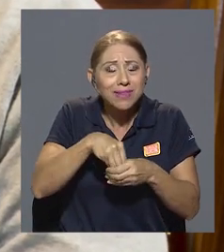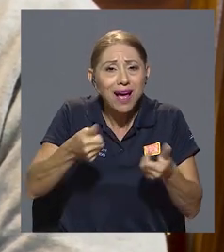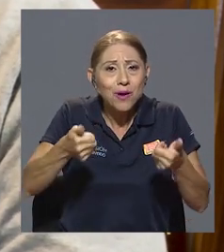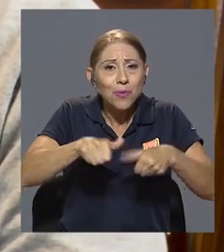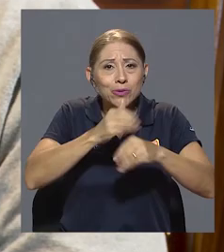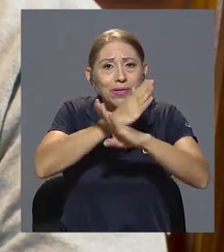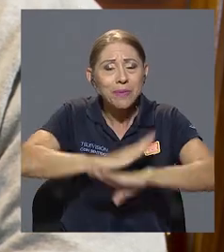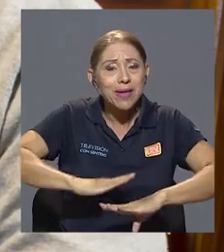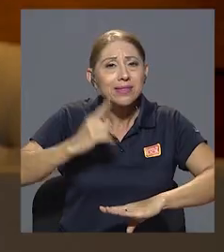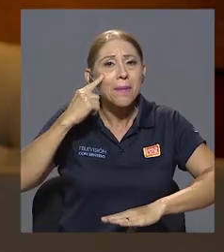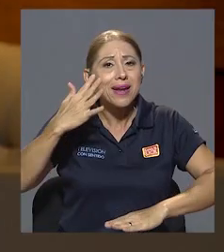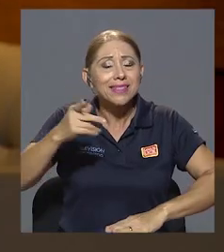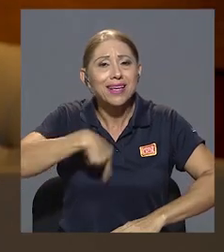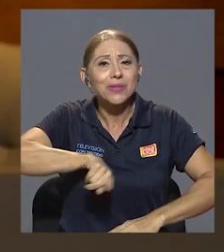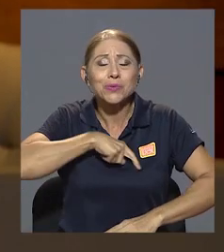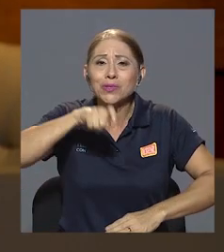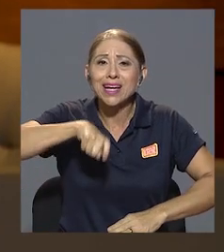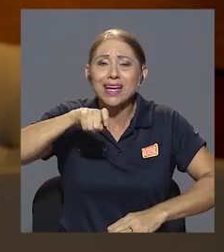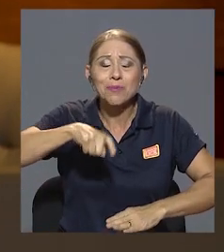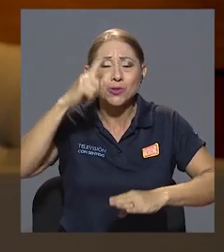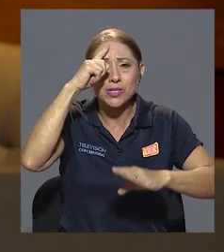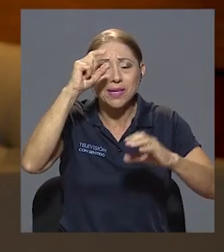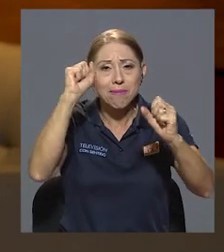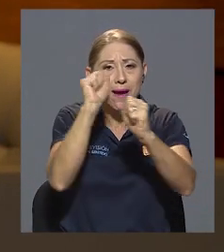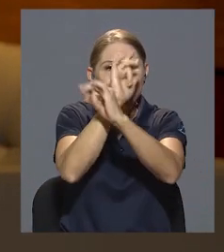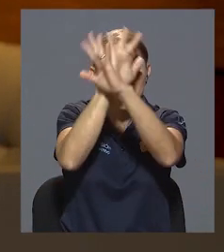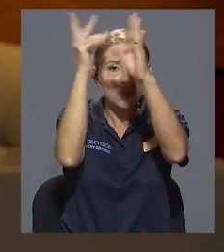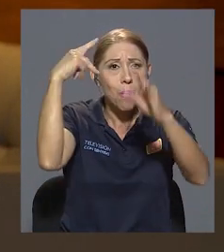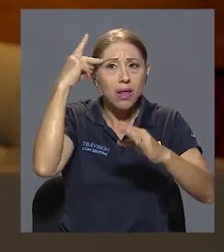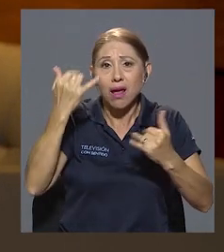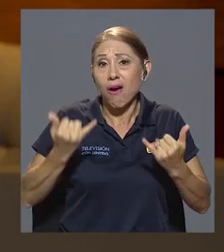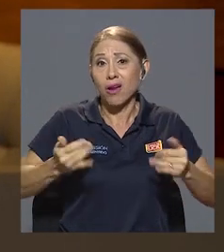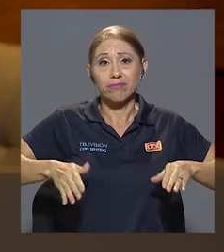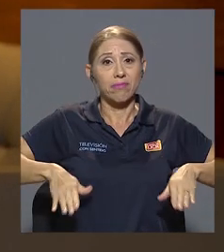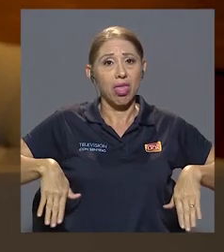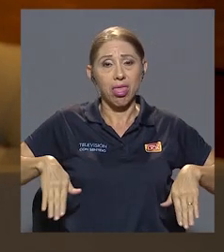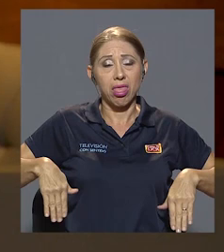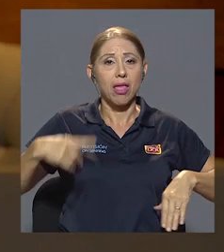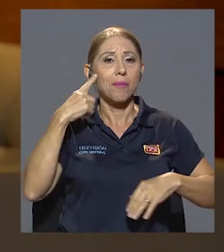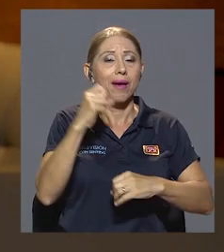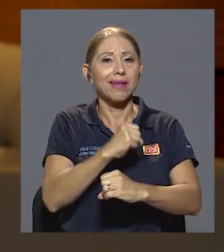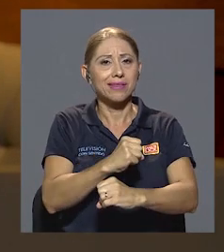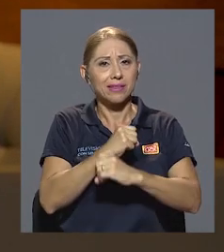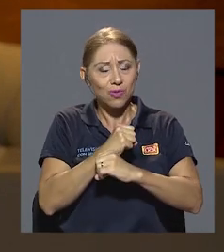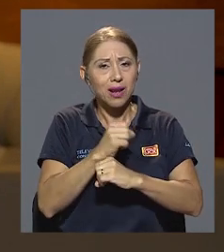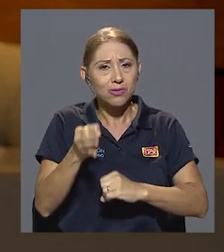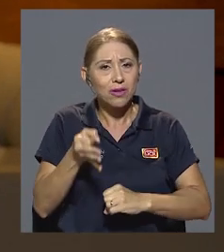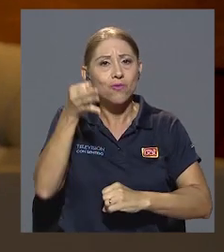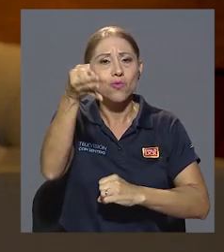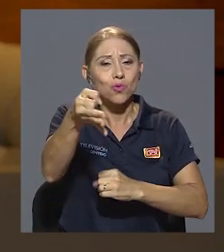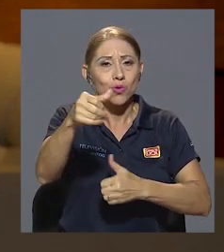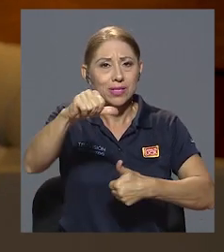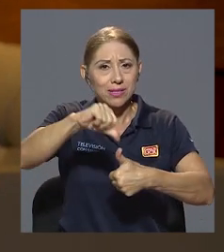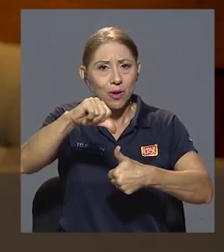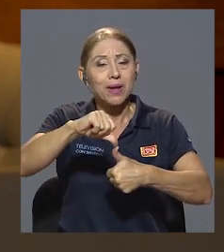requerimos una una gran imaginación política que hoy no tenemos para asegurarnos el futuro